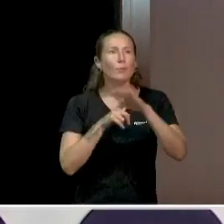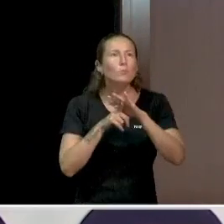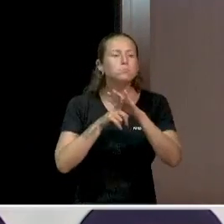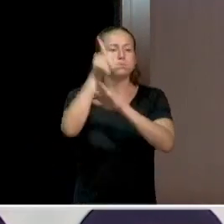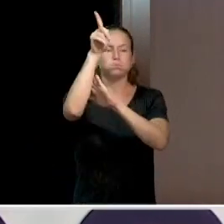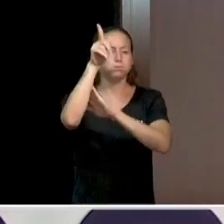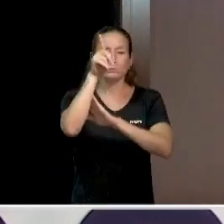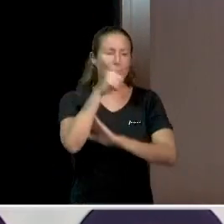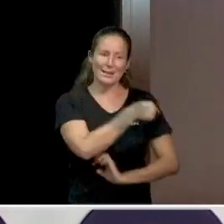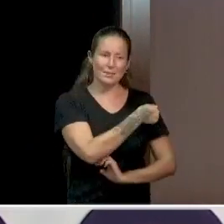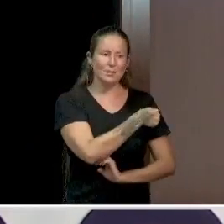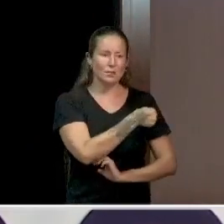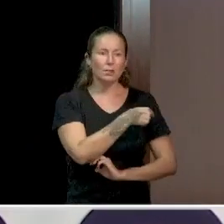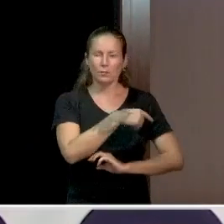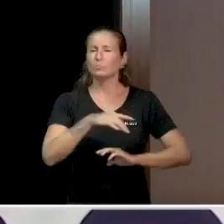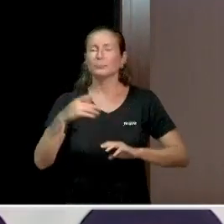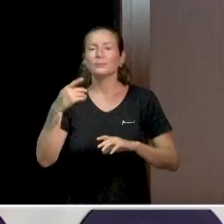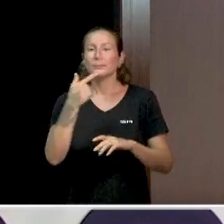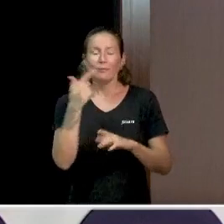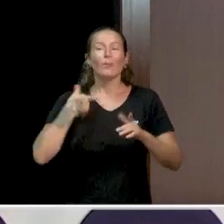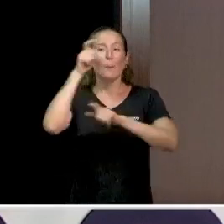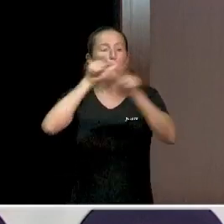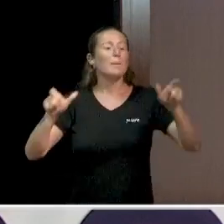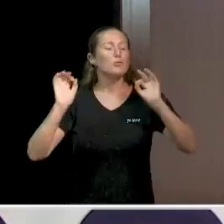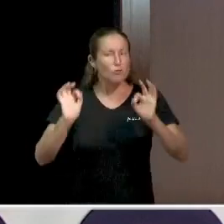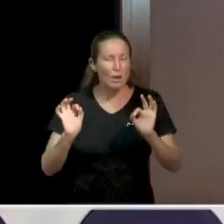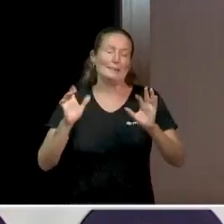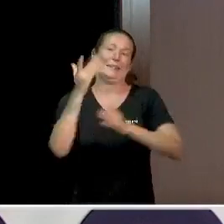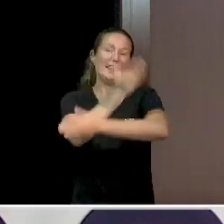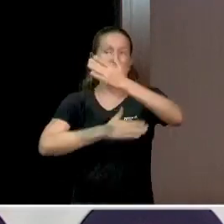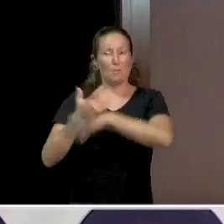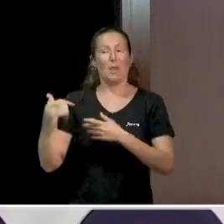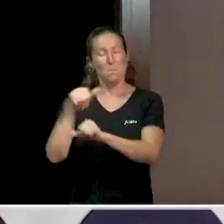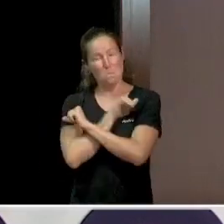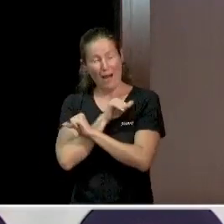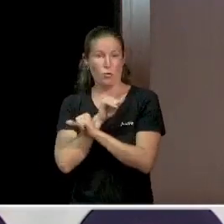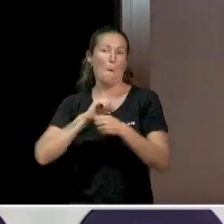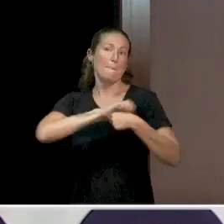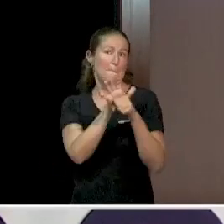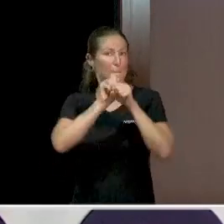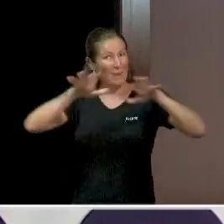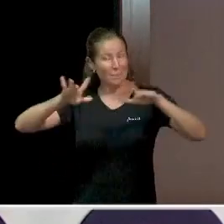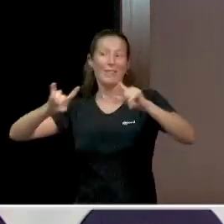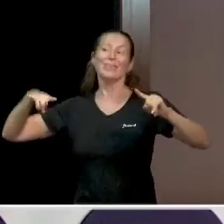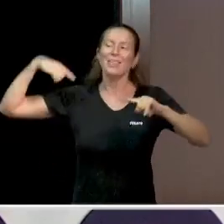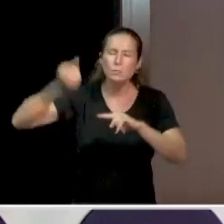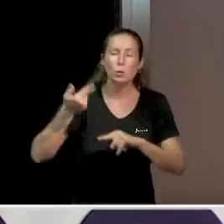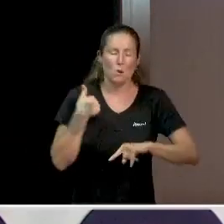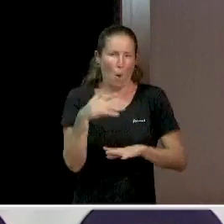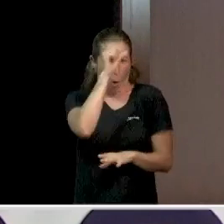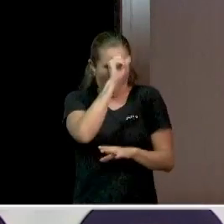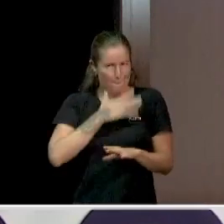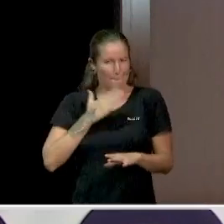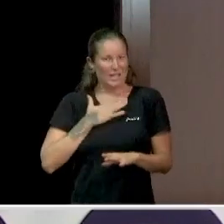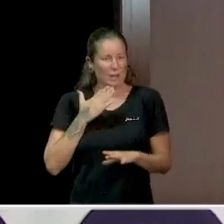del desempleo, la tasa de paro de las personas con discapacidad después de la pandemia obedece, en mi opinión,